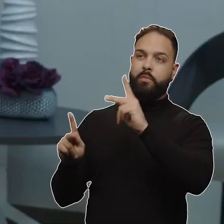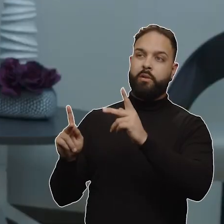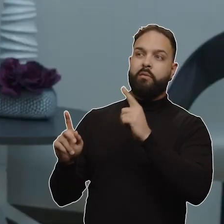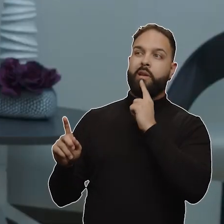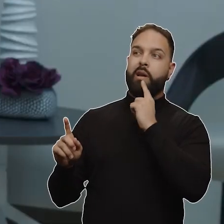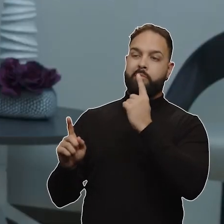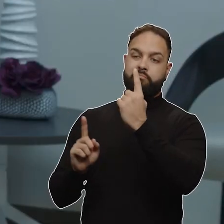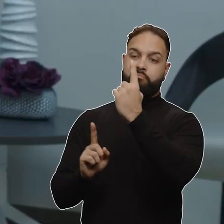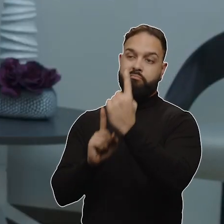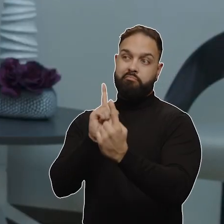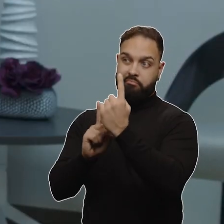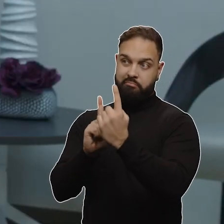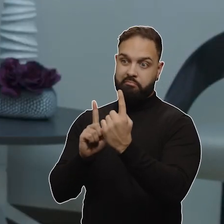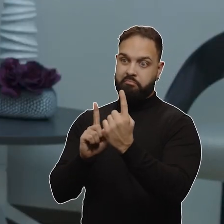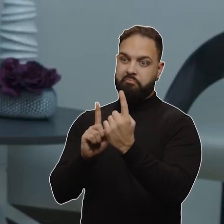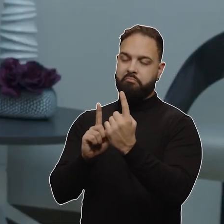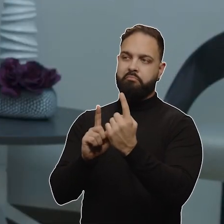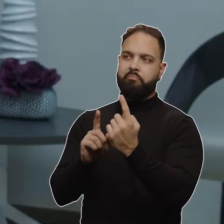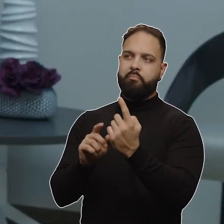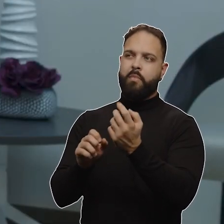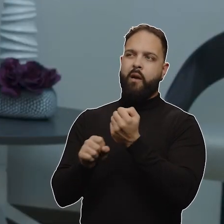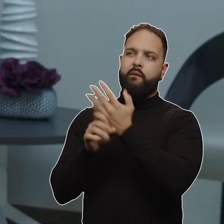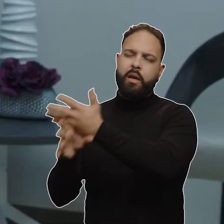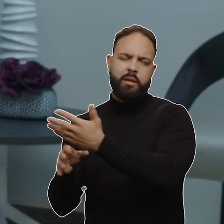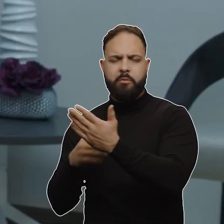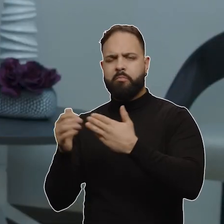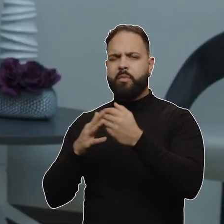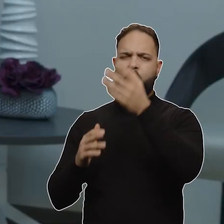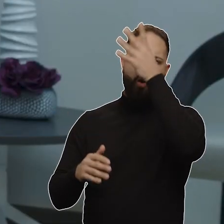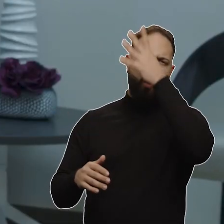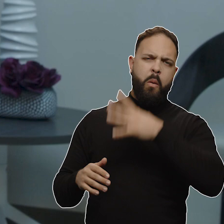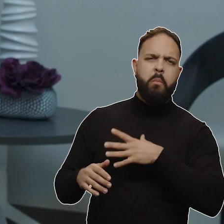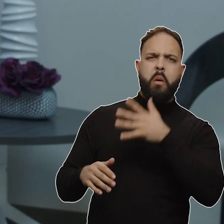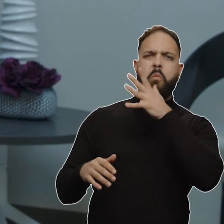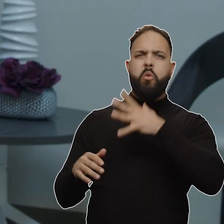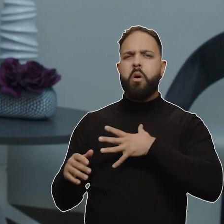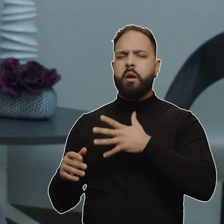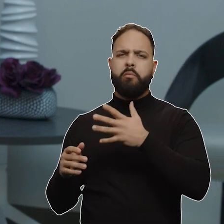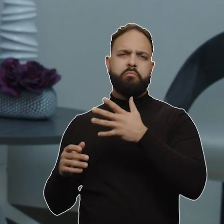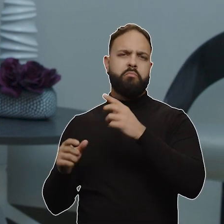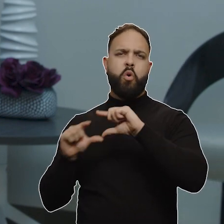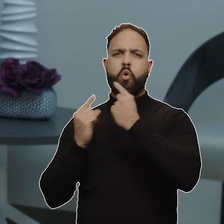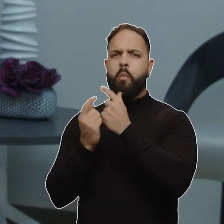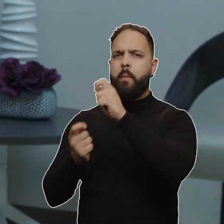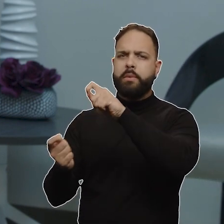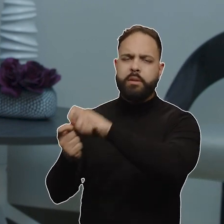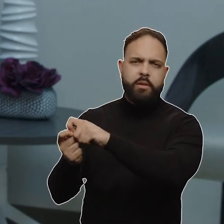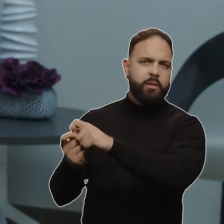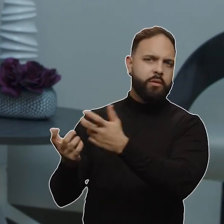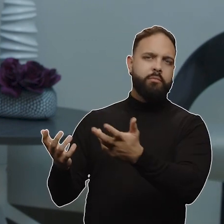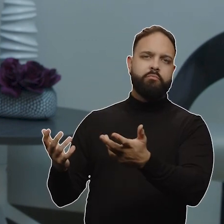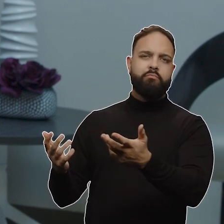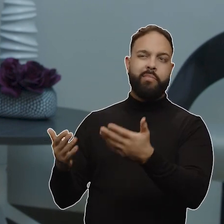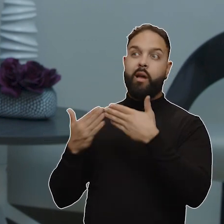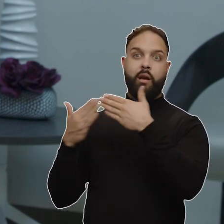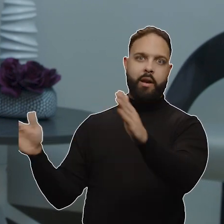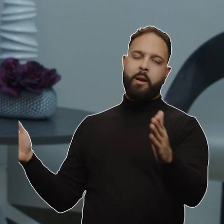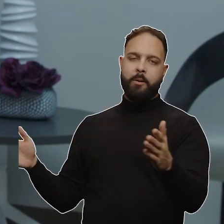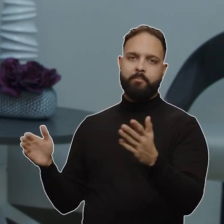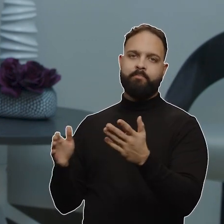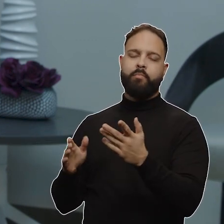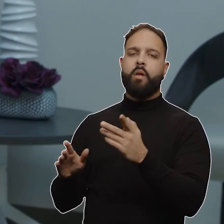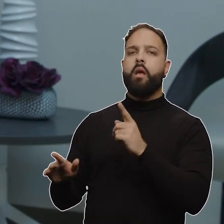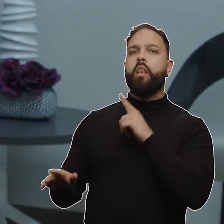interpersonal afecta de manera muy particular a hombres, mujeres, a grupos específicos, a la